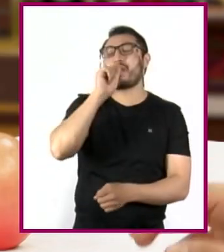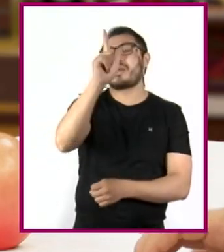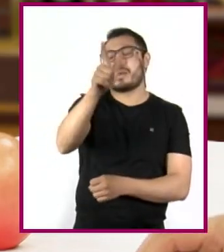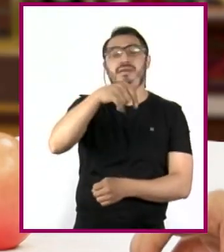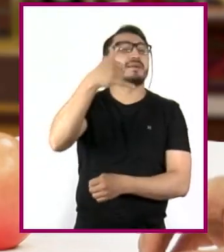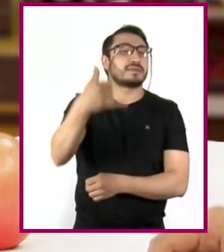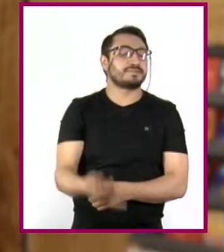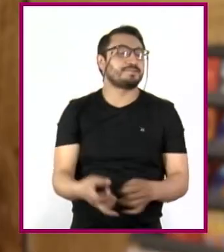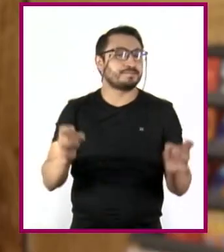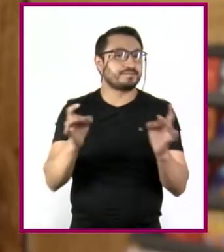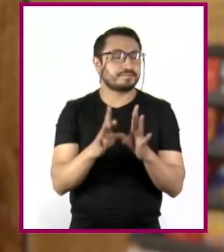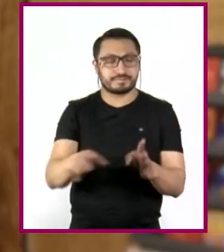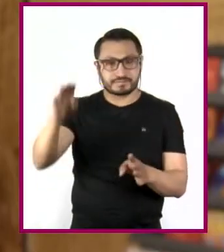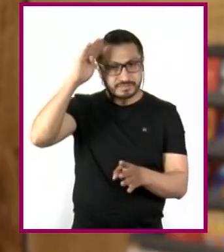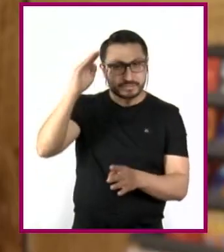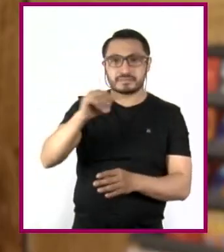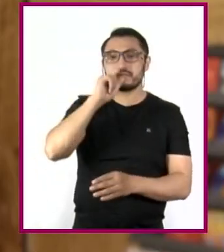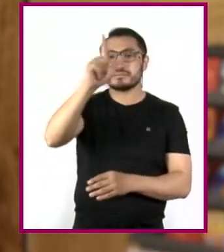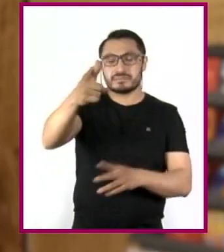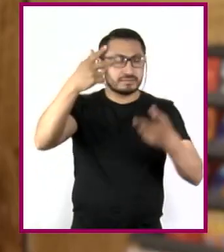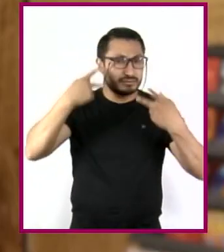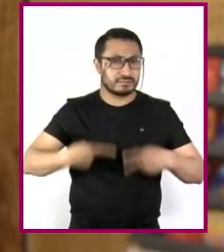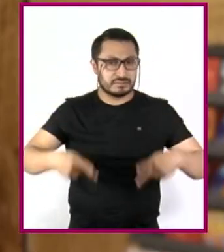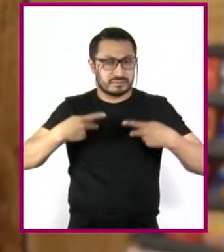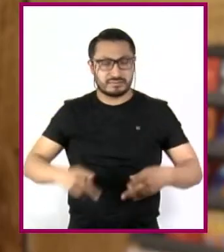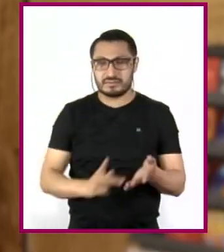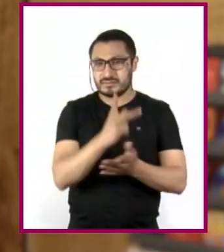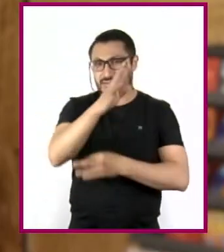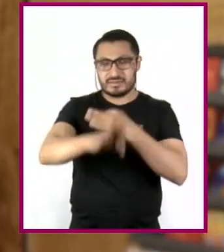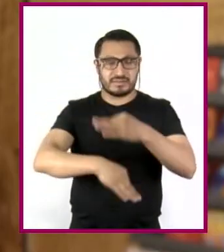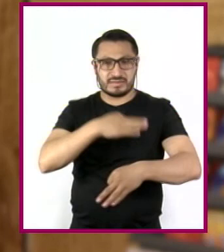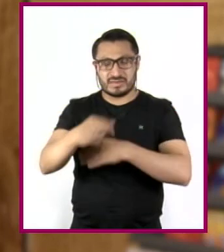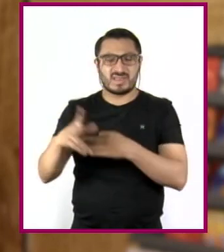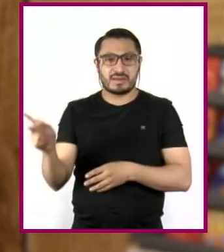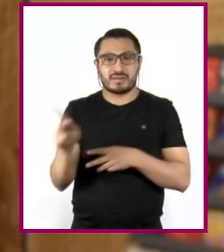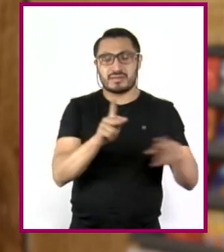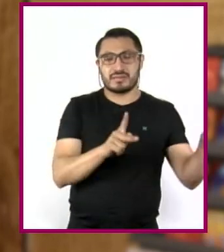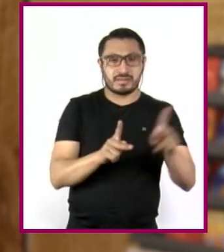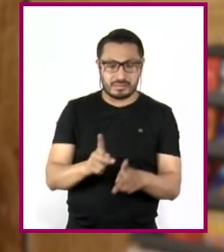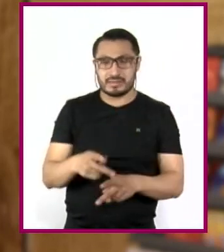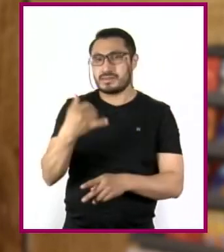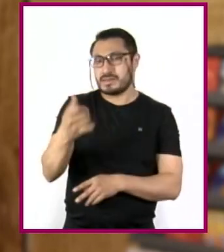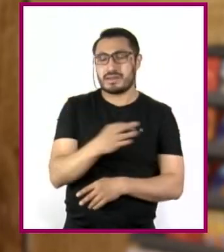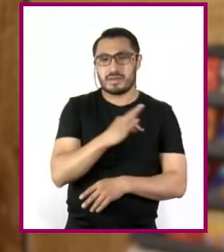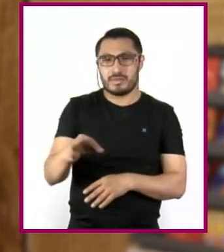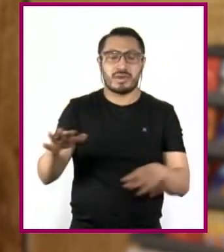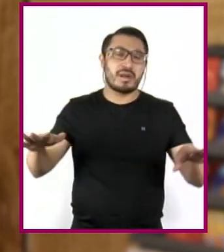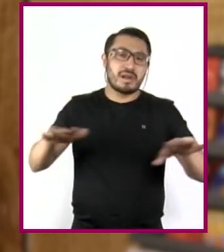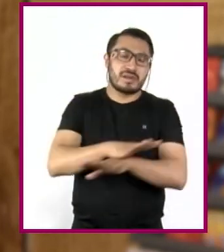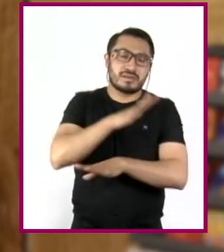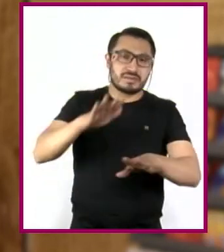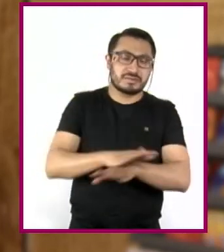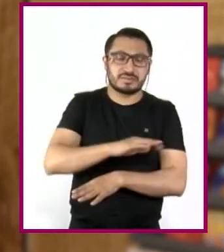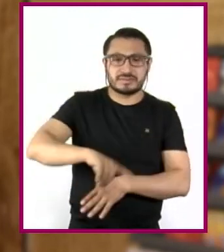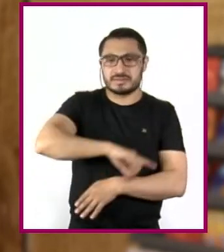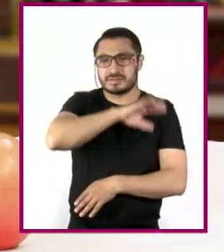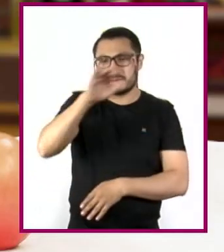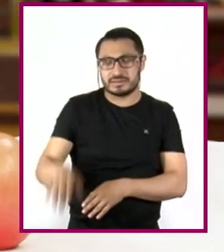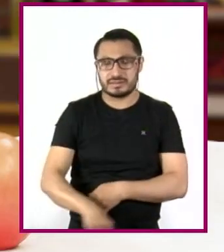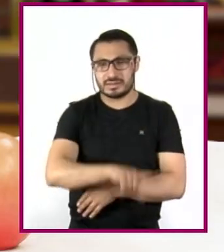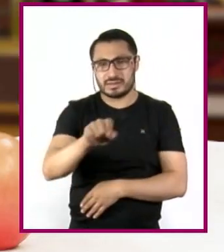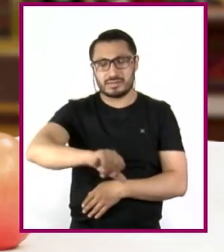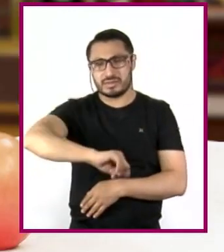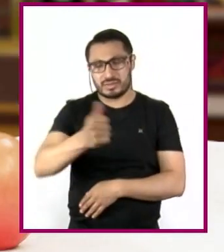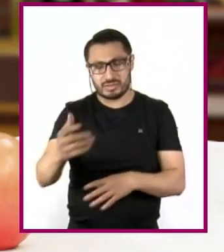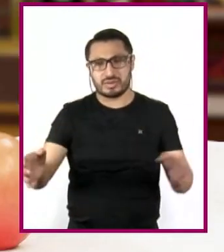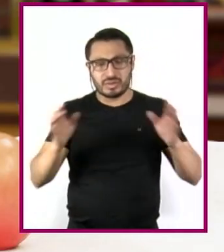Y resulta que pensar que las almas de los seres vivos son todas semejantes y pueden mudar después de la muerte de un ser a otro se